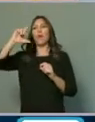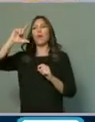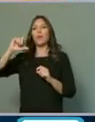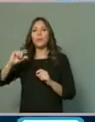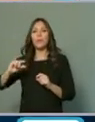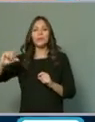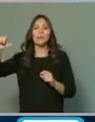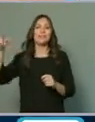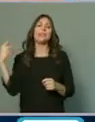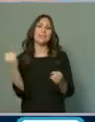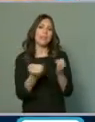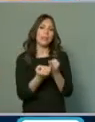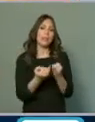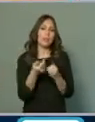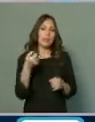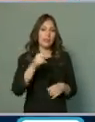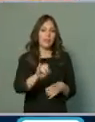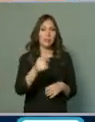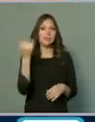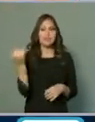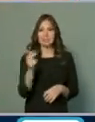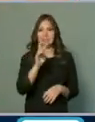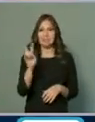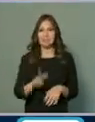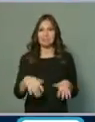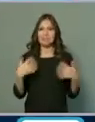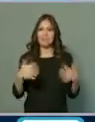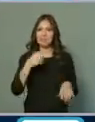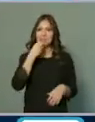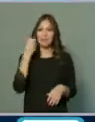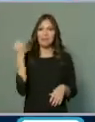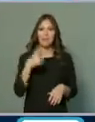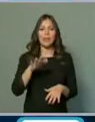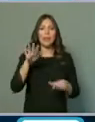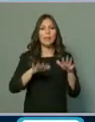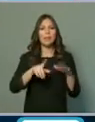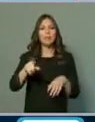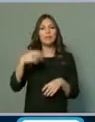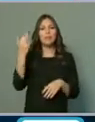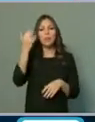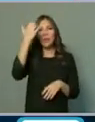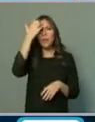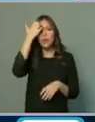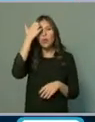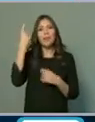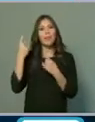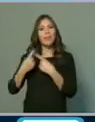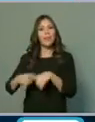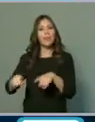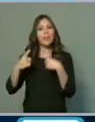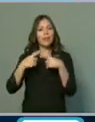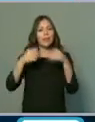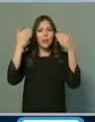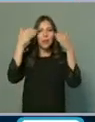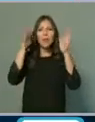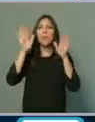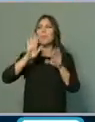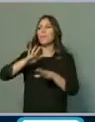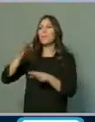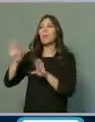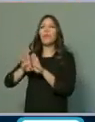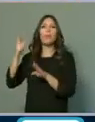alocan. Y la verdad es que vale muchísimo la pena de pronto abrirnos también a otras opciones, a otras